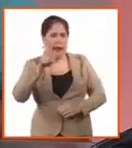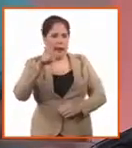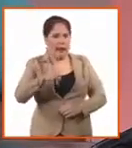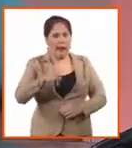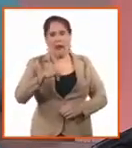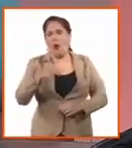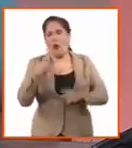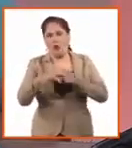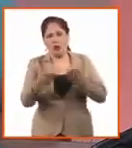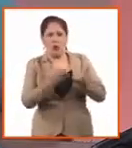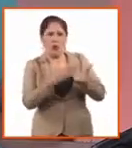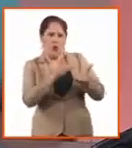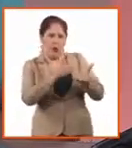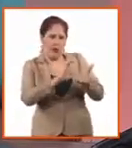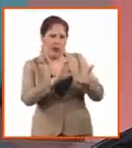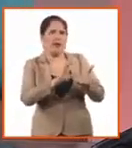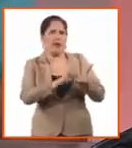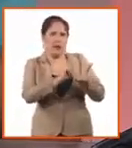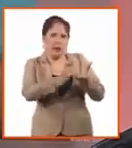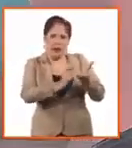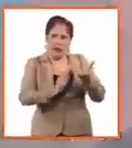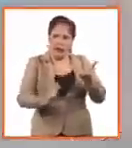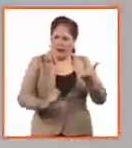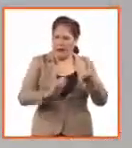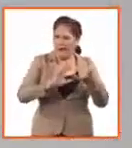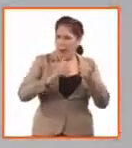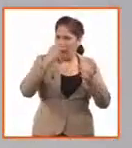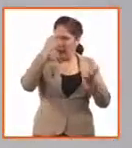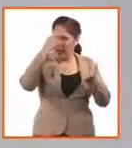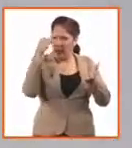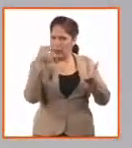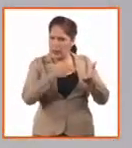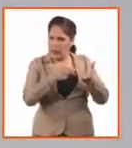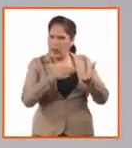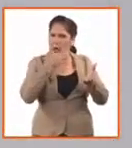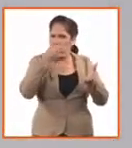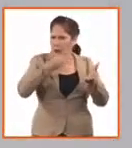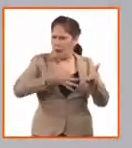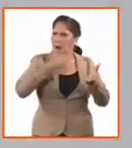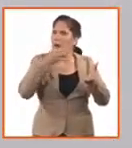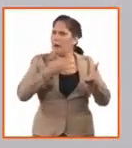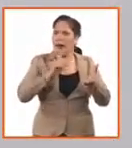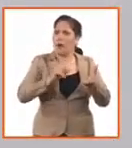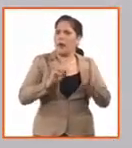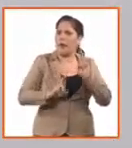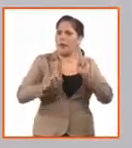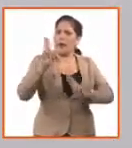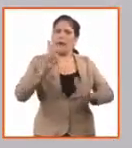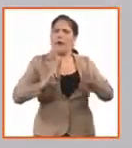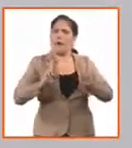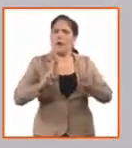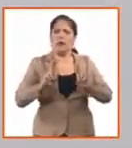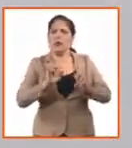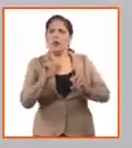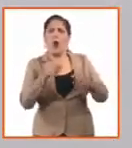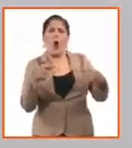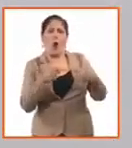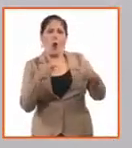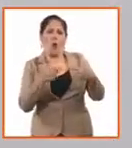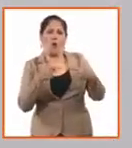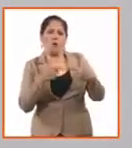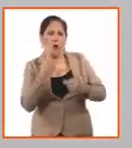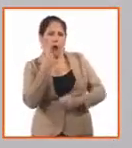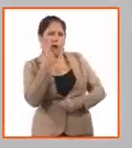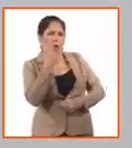en cuba en el mensaje a la tricontinental dan cuenta de su rechazo de su oposición a determinadas visiones